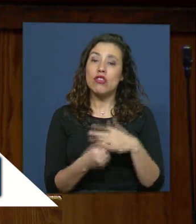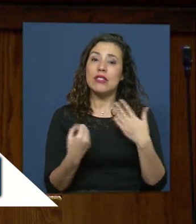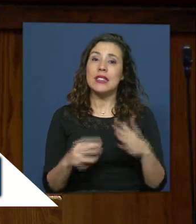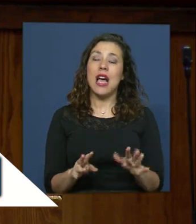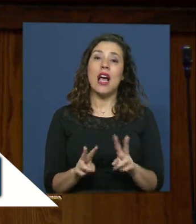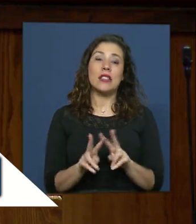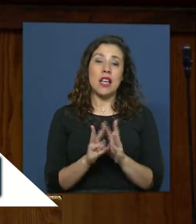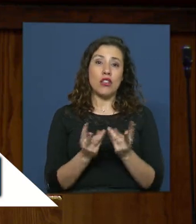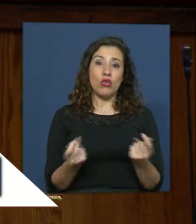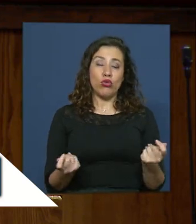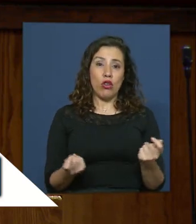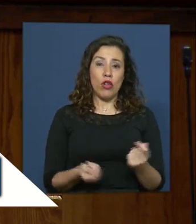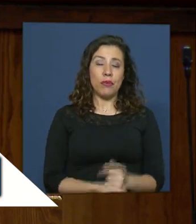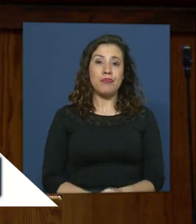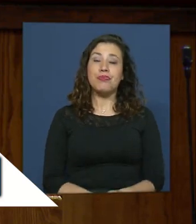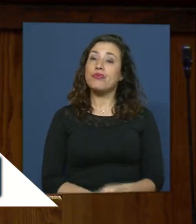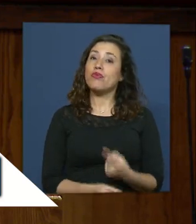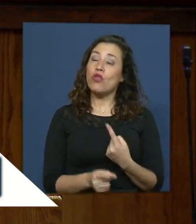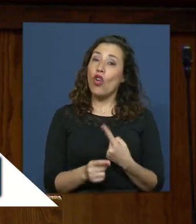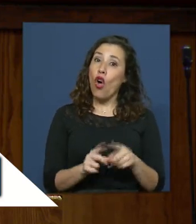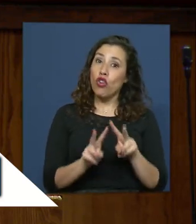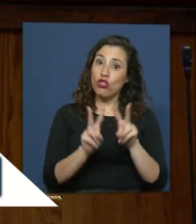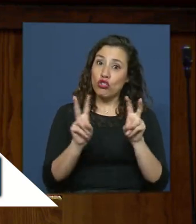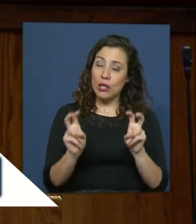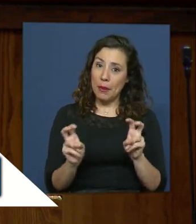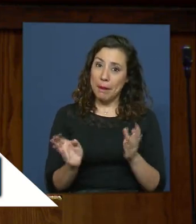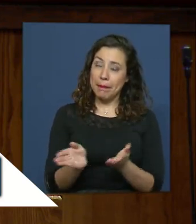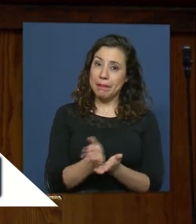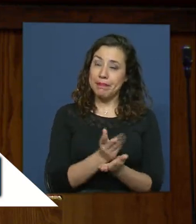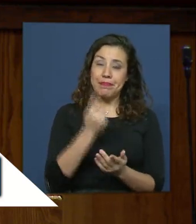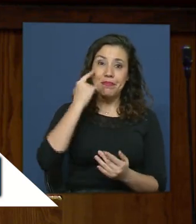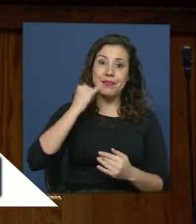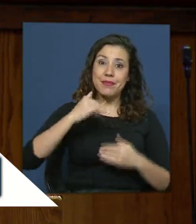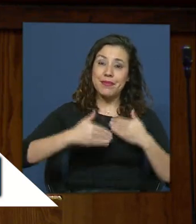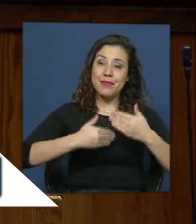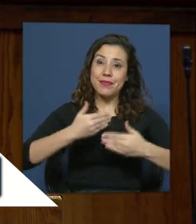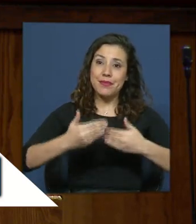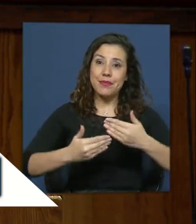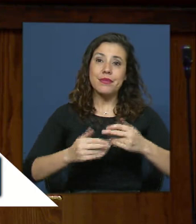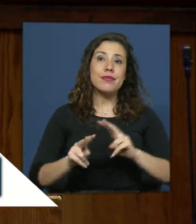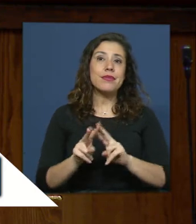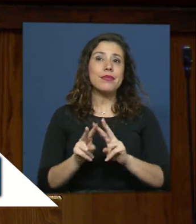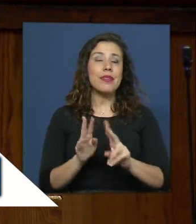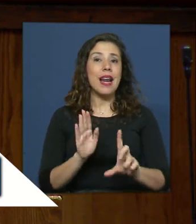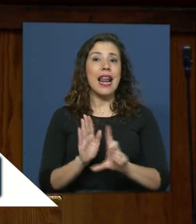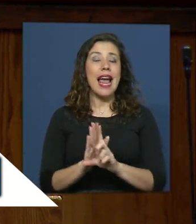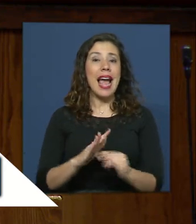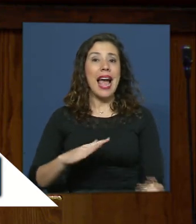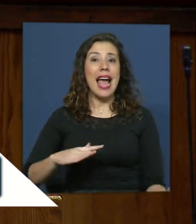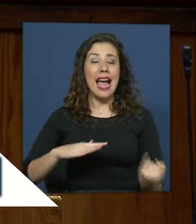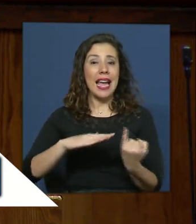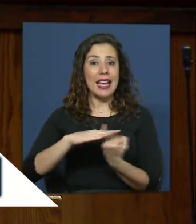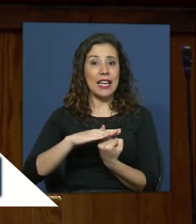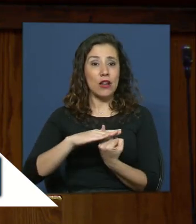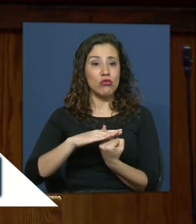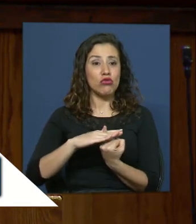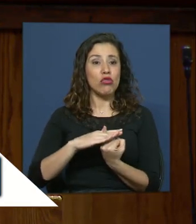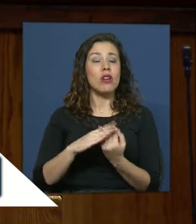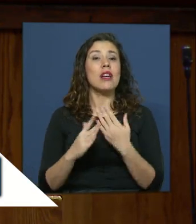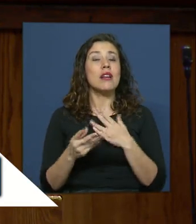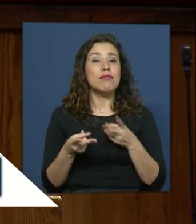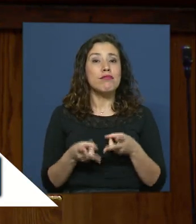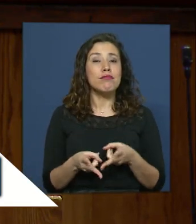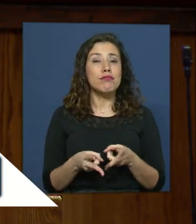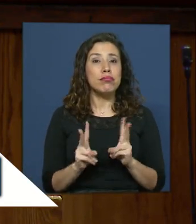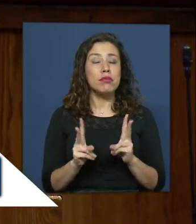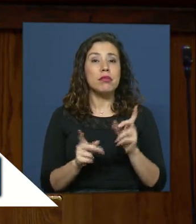cesado. En otro orden de materias, para continuar con el proceso de implementación de la Ley de Inclusión, se propone facultar